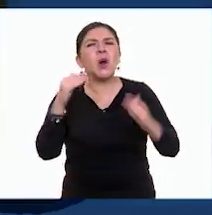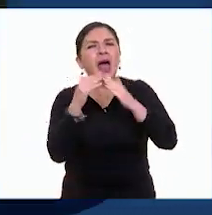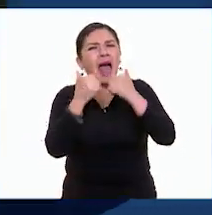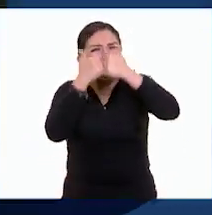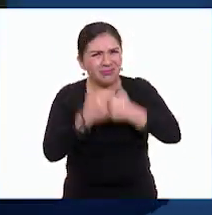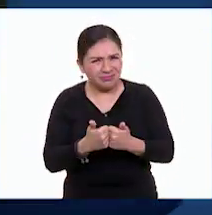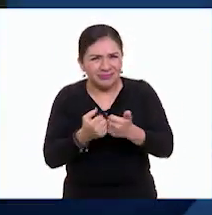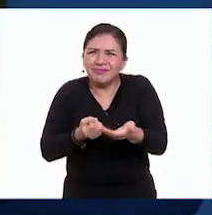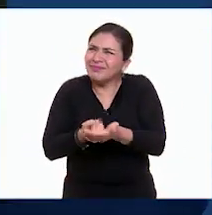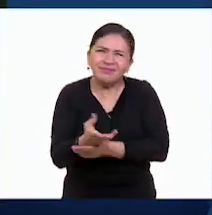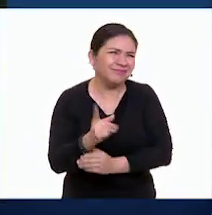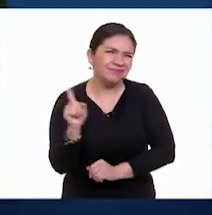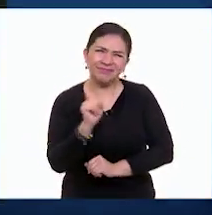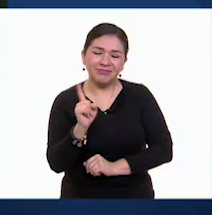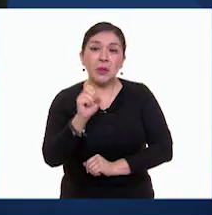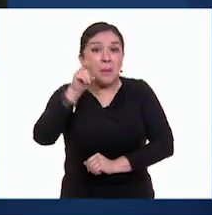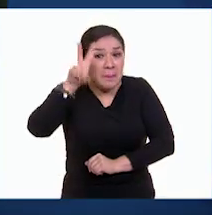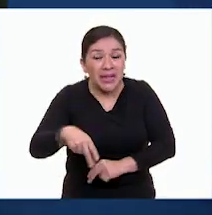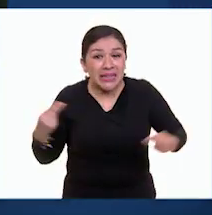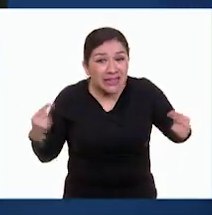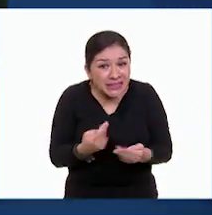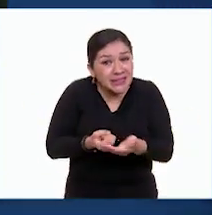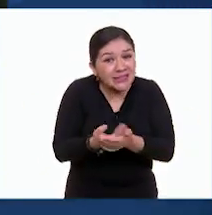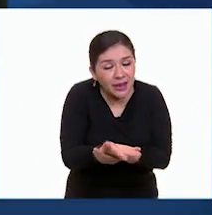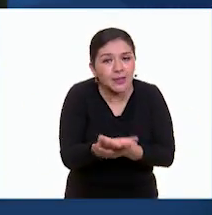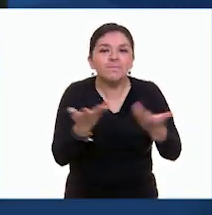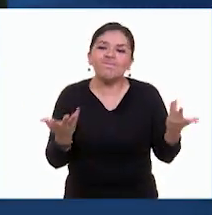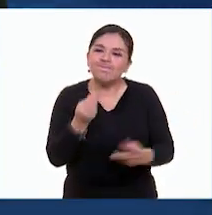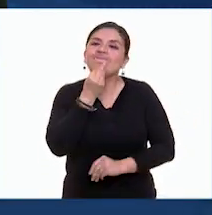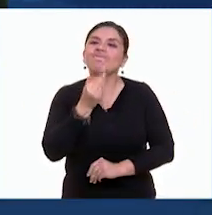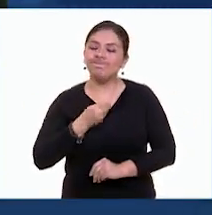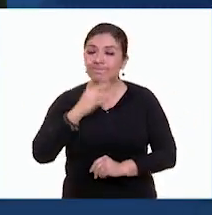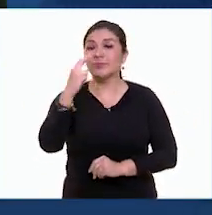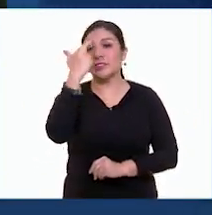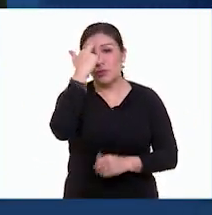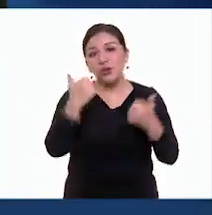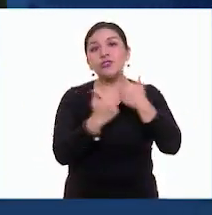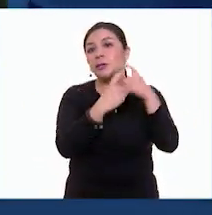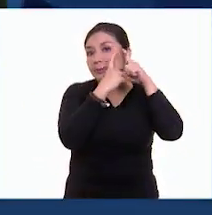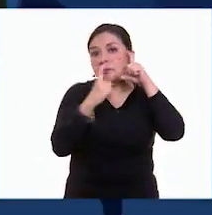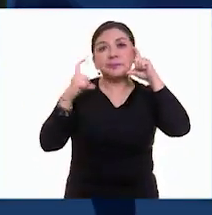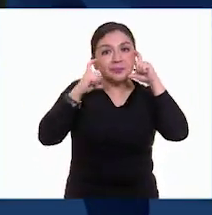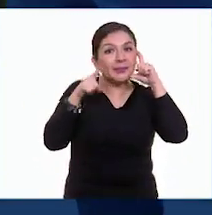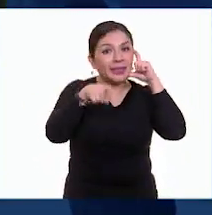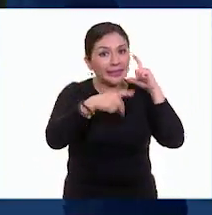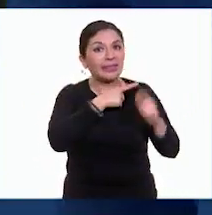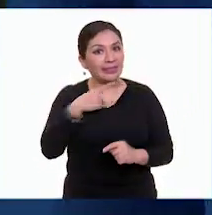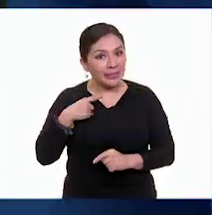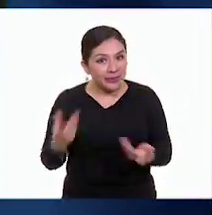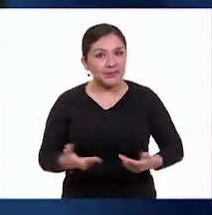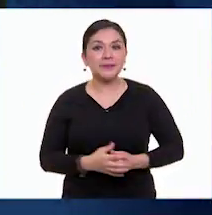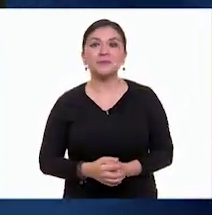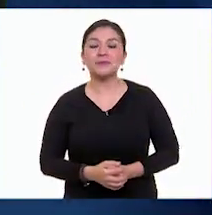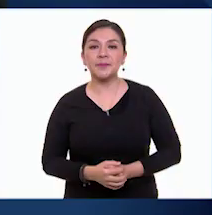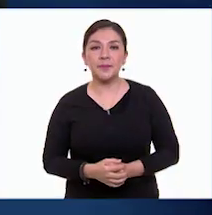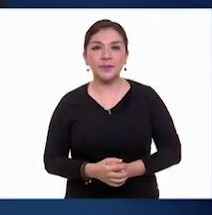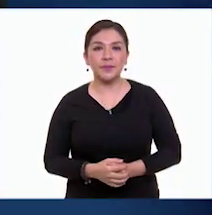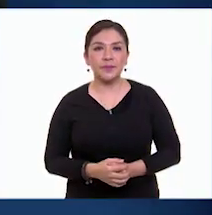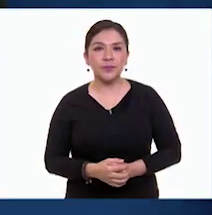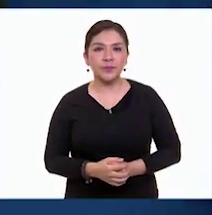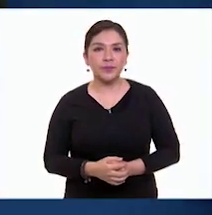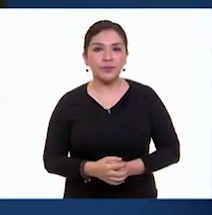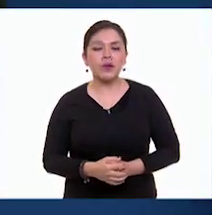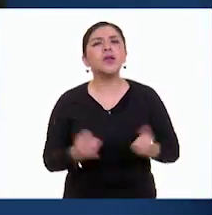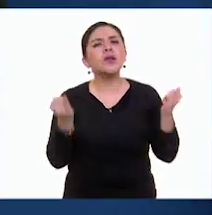no salir de casa a menos que sea muy necesario. Si lo haces, utiliza el